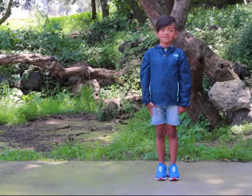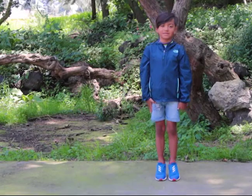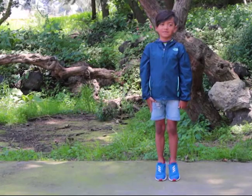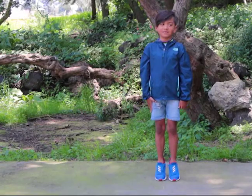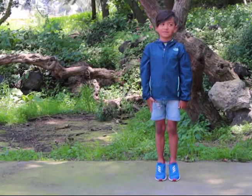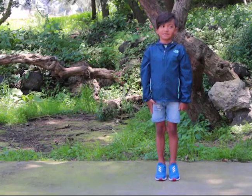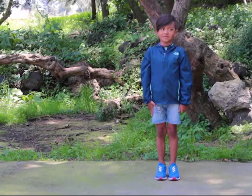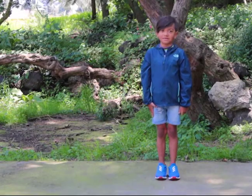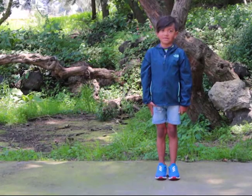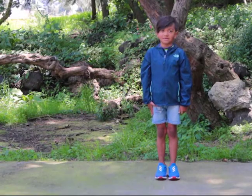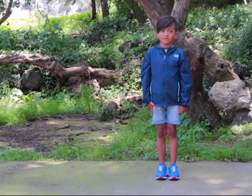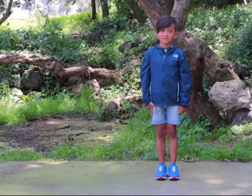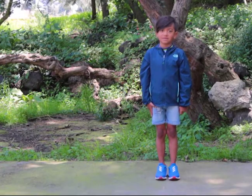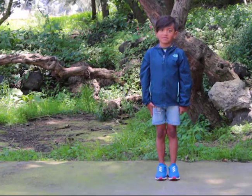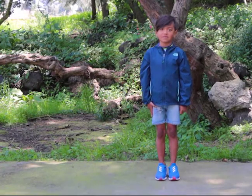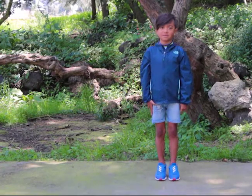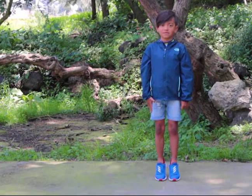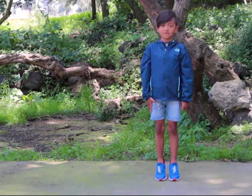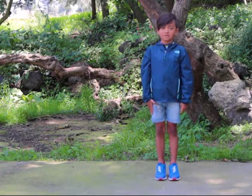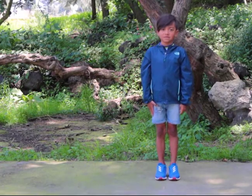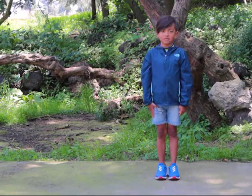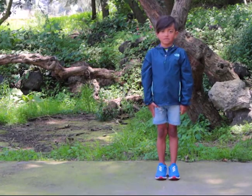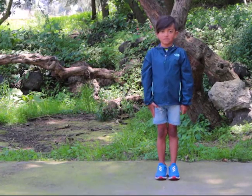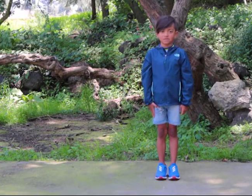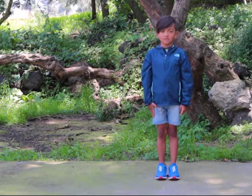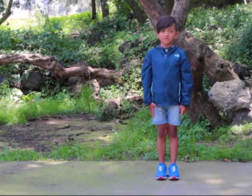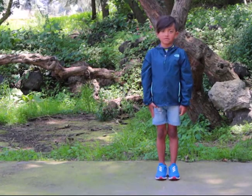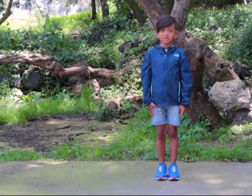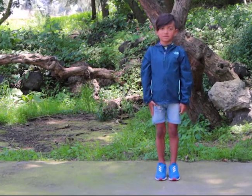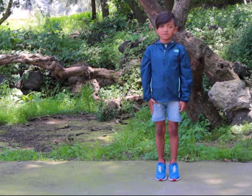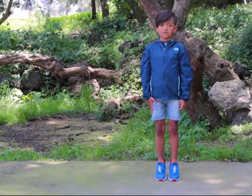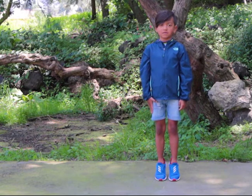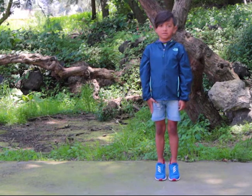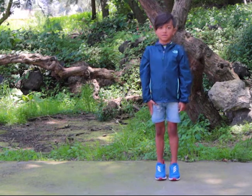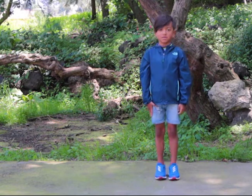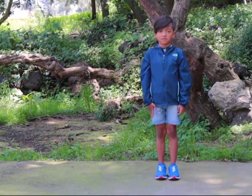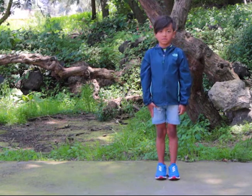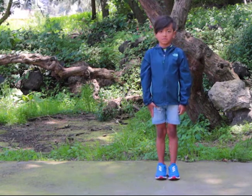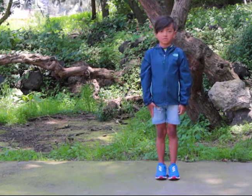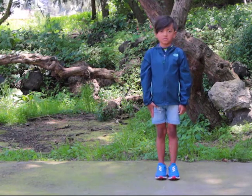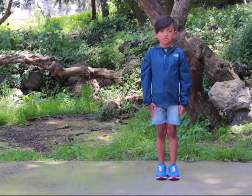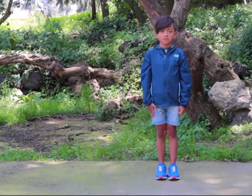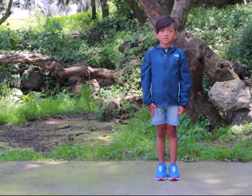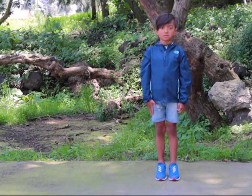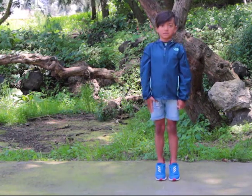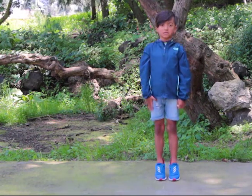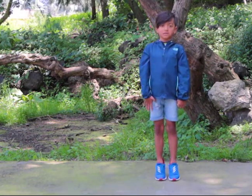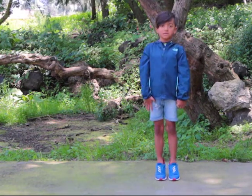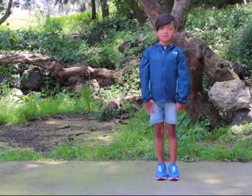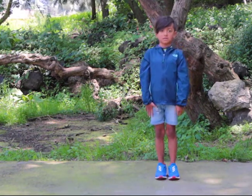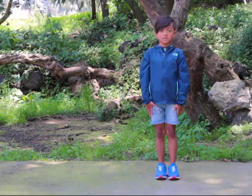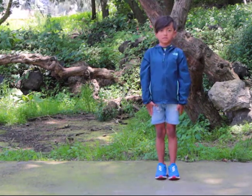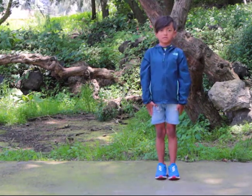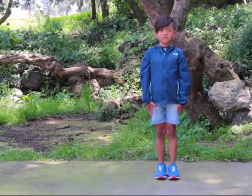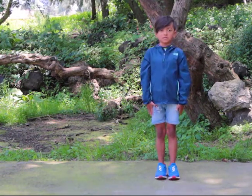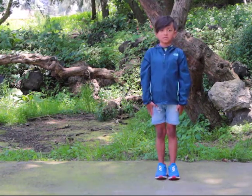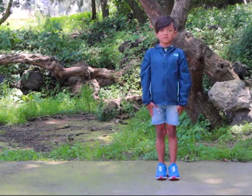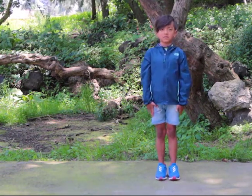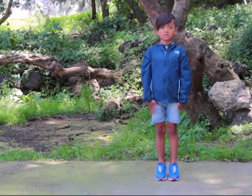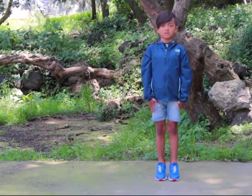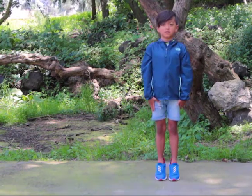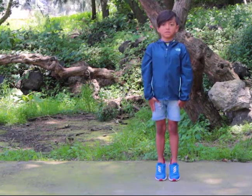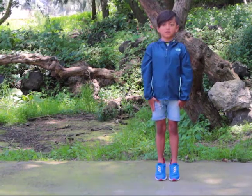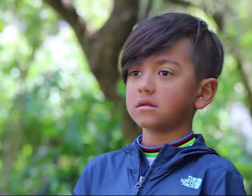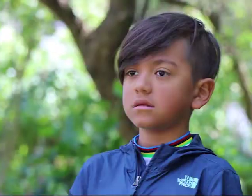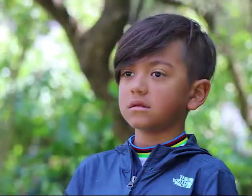nada más, bien, muy buena posición de los pies, juntos, no flexiones rodillas,